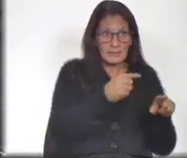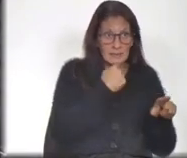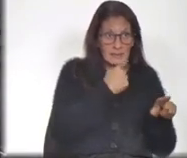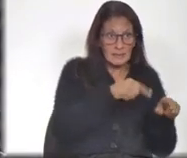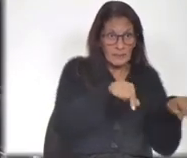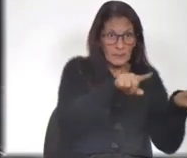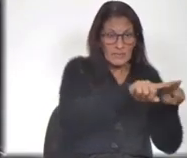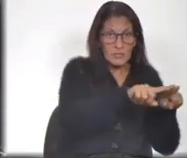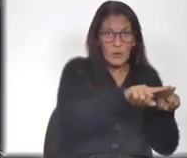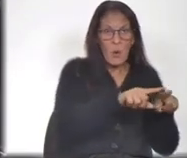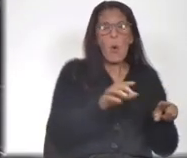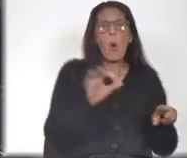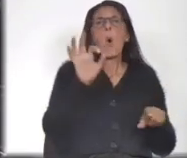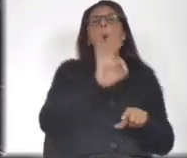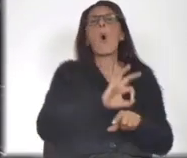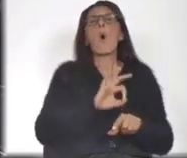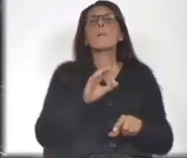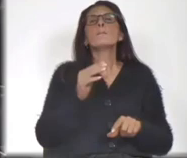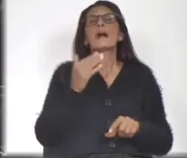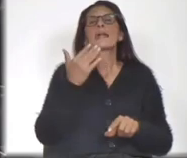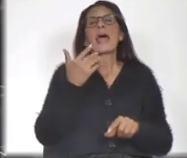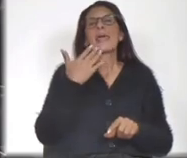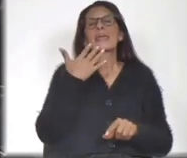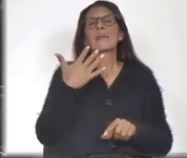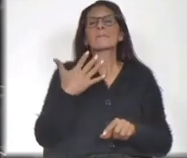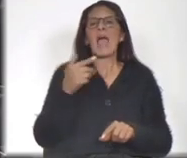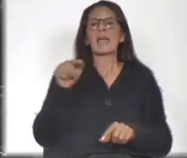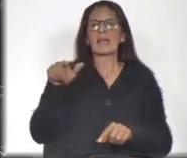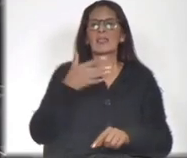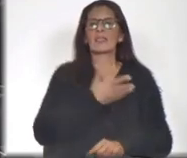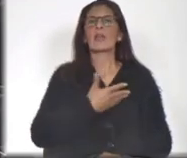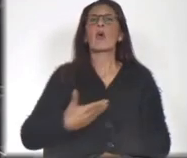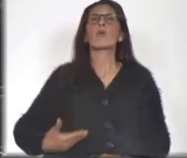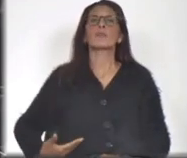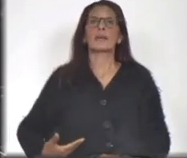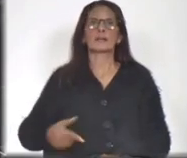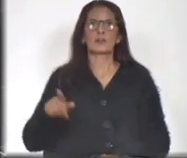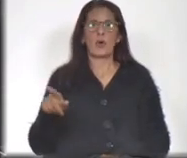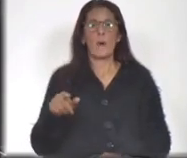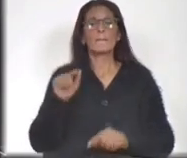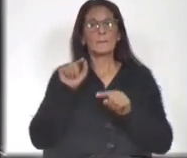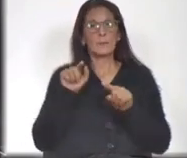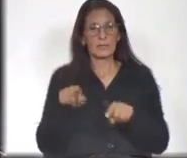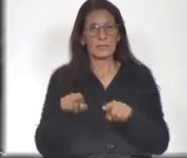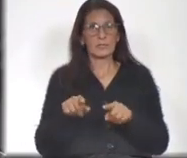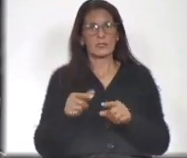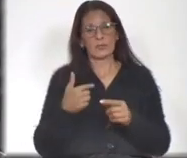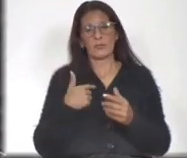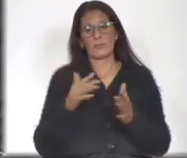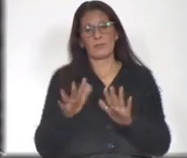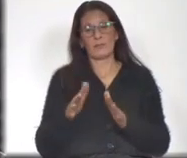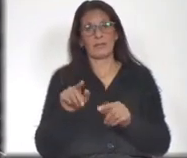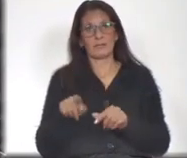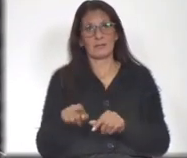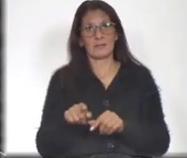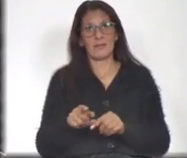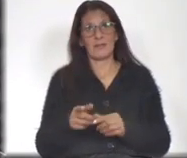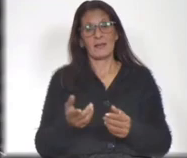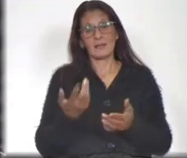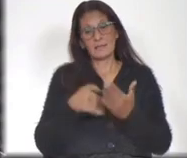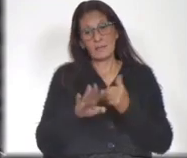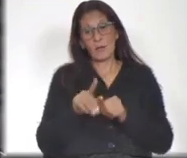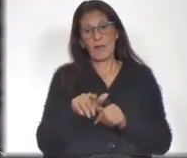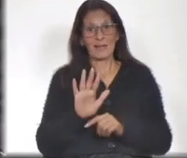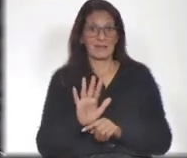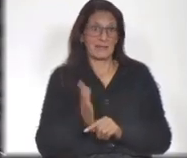inconveniente o es inconveniente para la imagen del gobierno? Porque eso que parecería realmente, si fuera